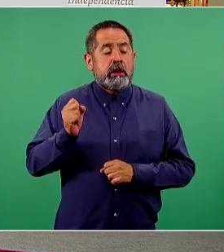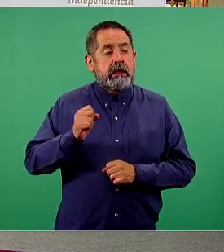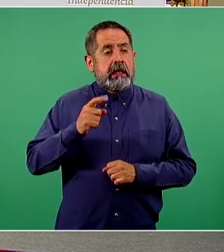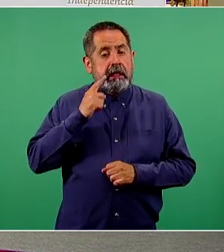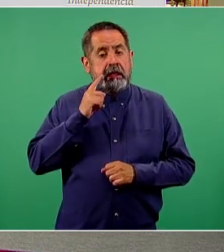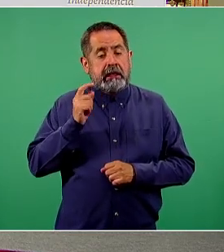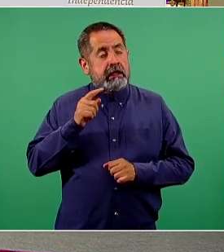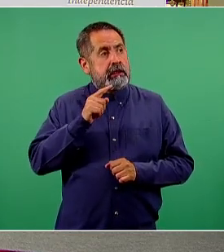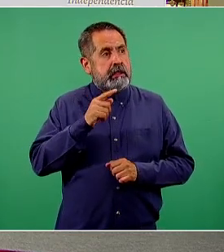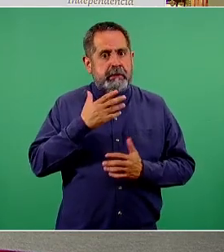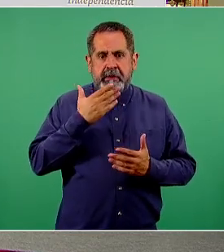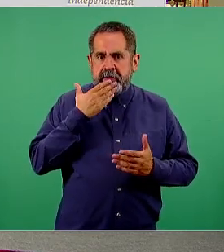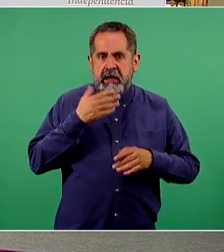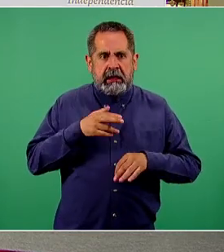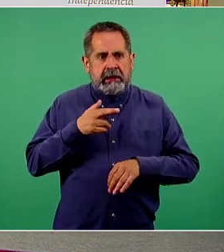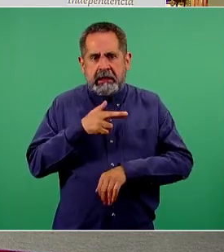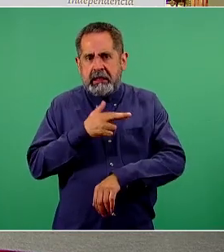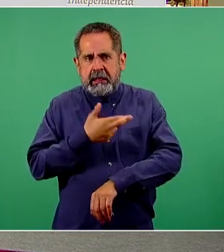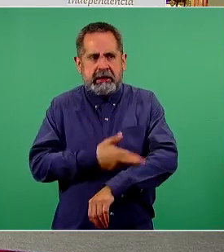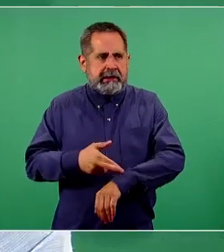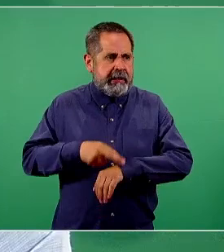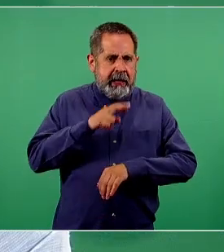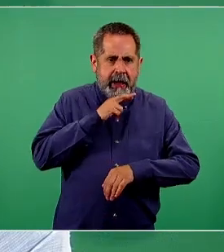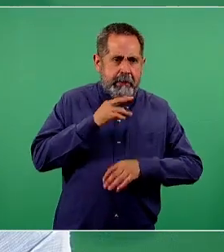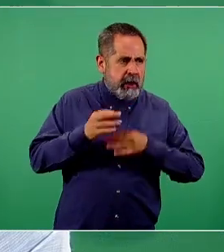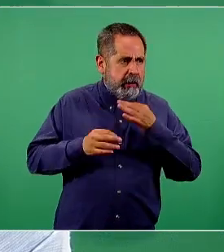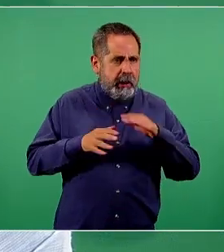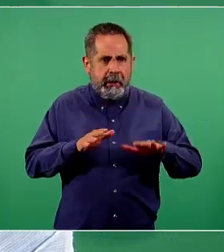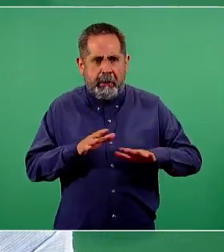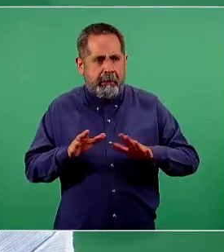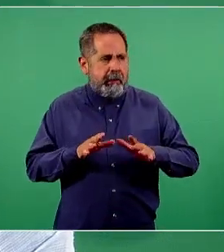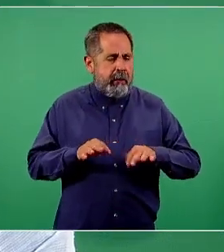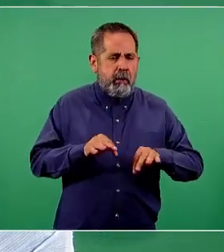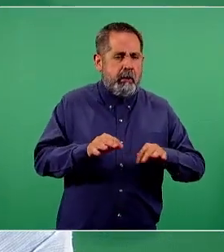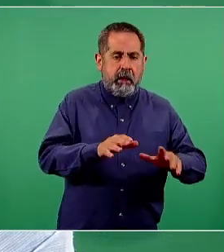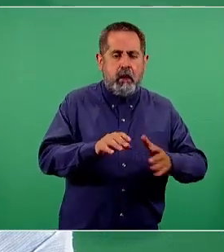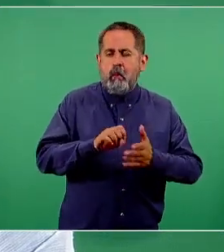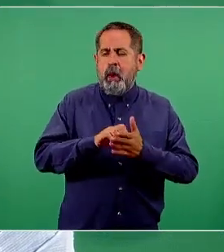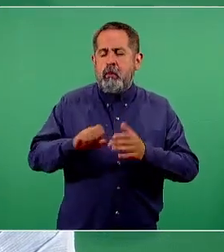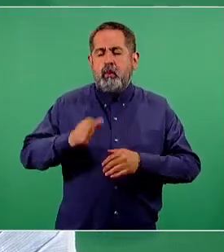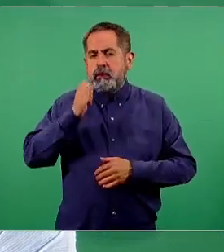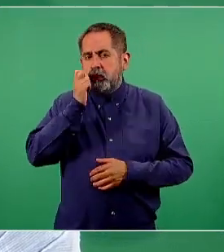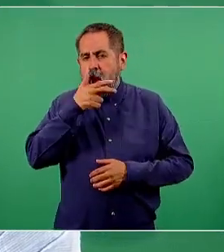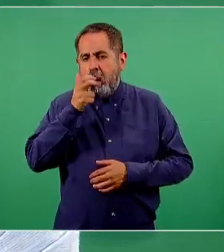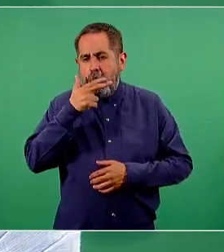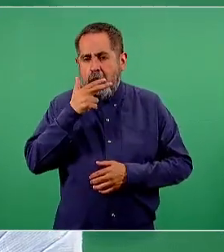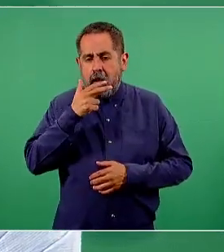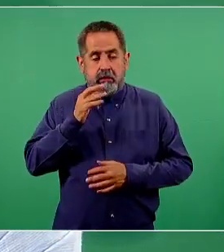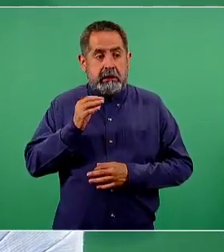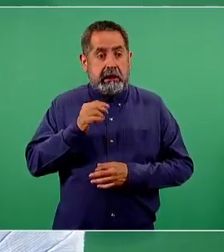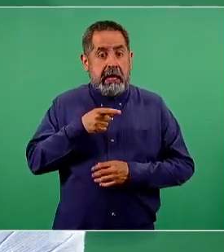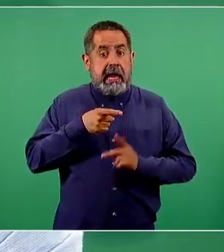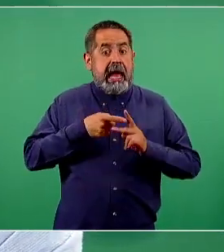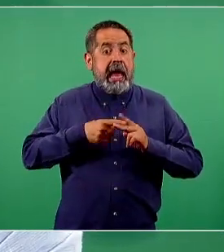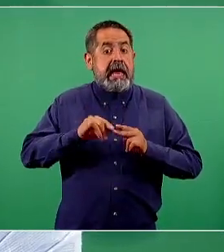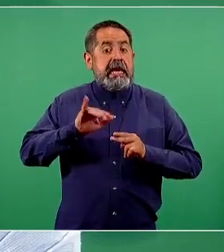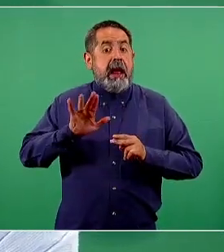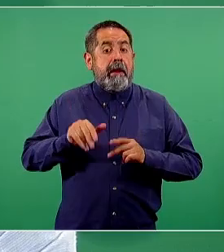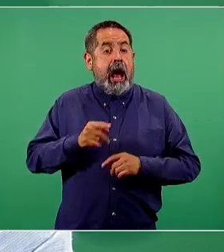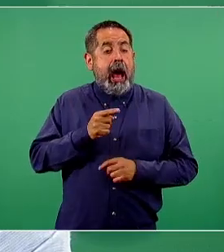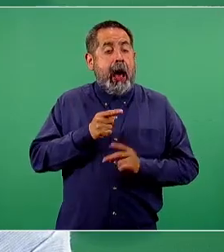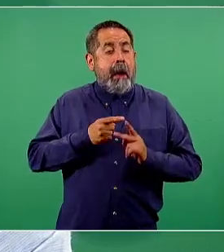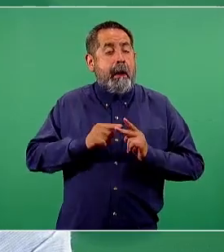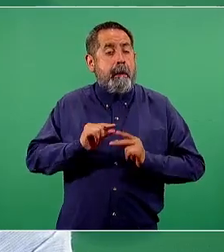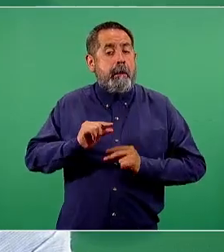visto una respuesta muy oportuna por parte de las autoridades estatales, como fue el caso de Chihuahua, que cuando tuvo un repunte